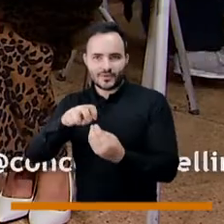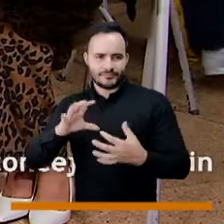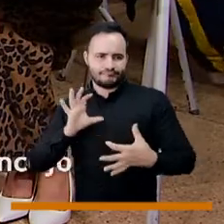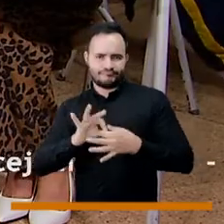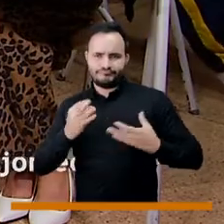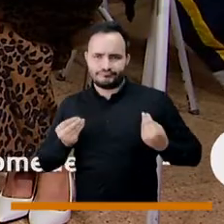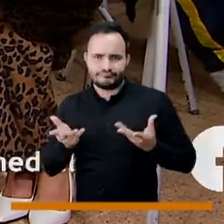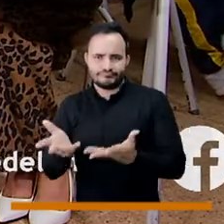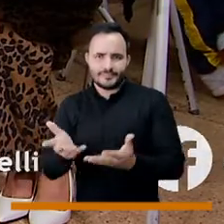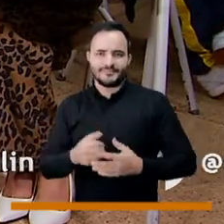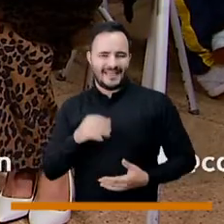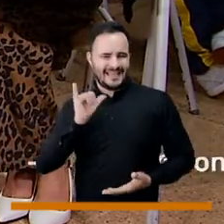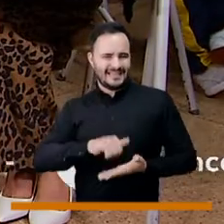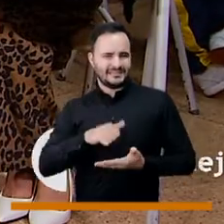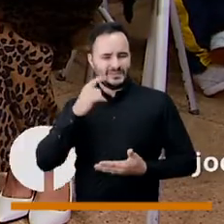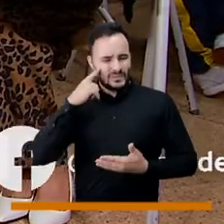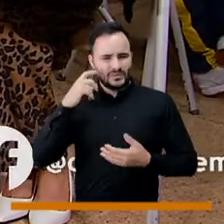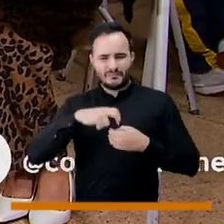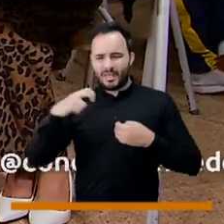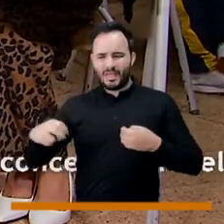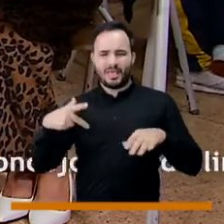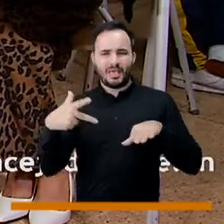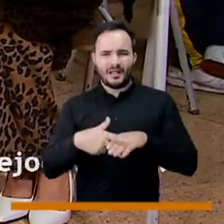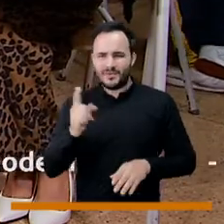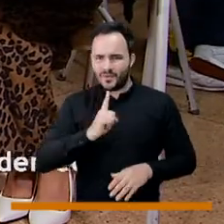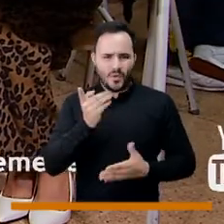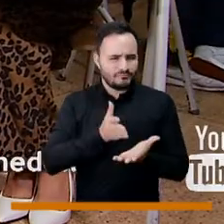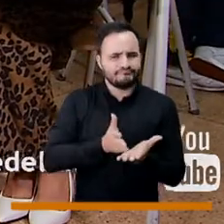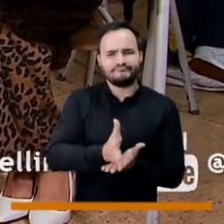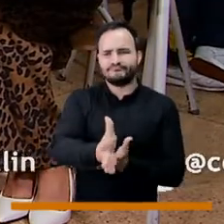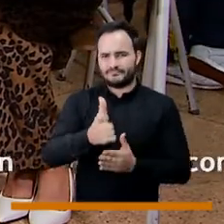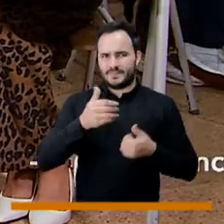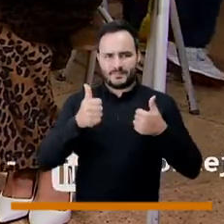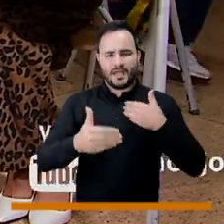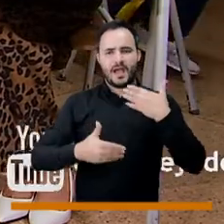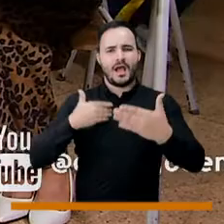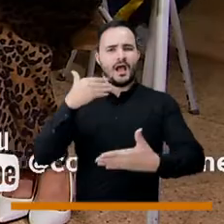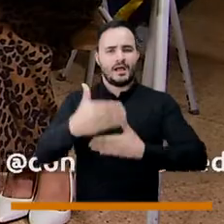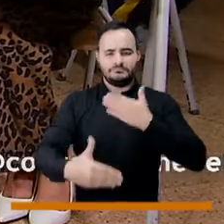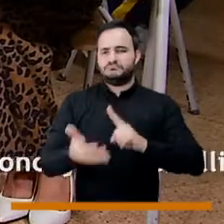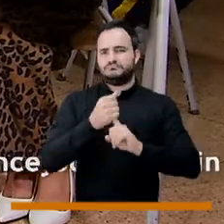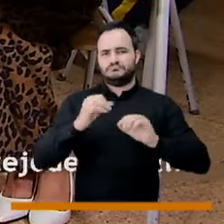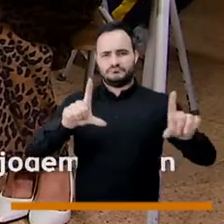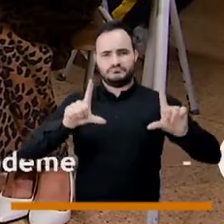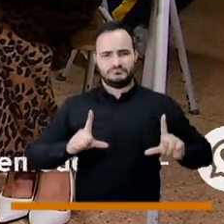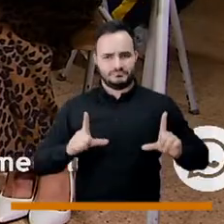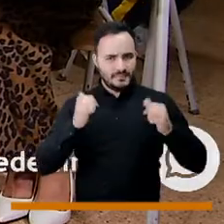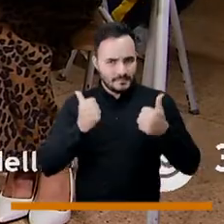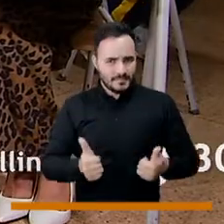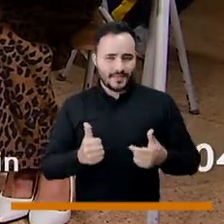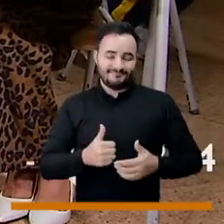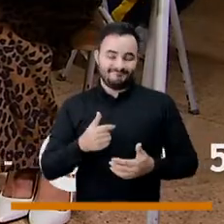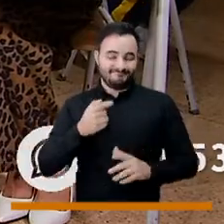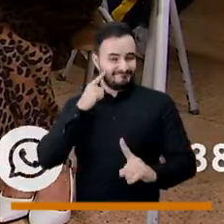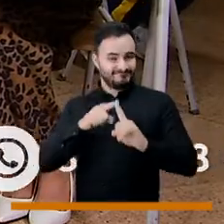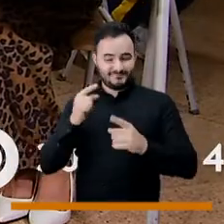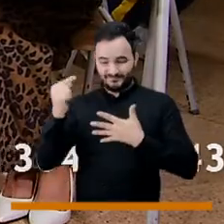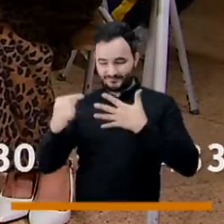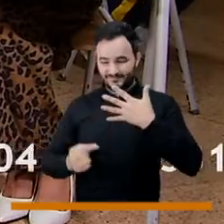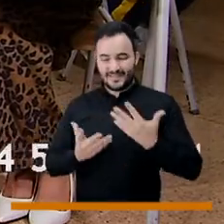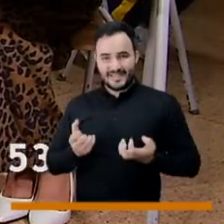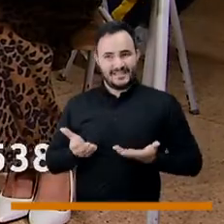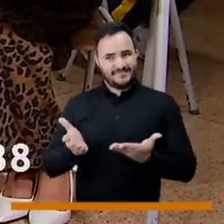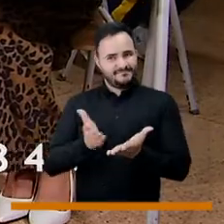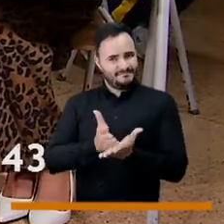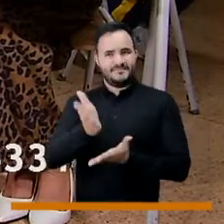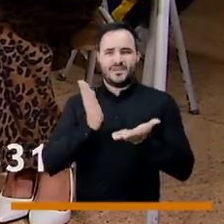esa deserción escolar y que motiven cada vez más a que nuestros niños estén en el sistema académico y que continúen con